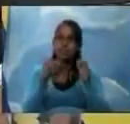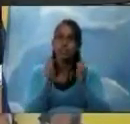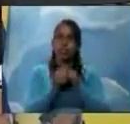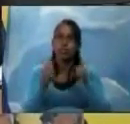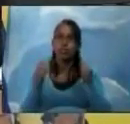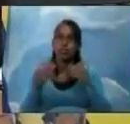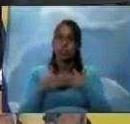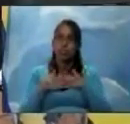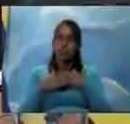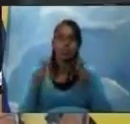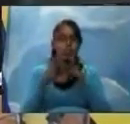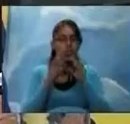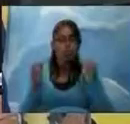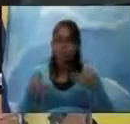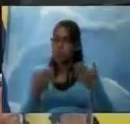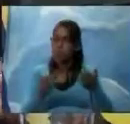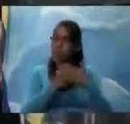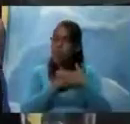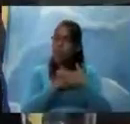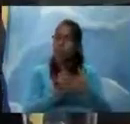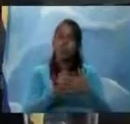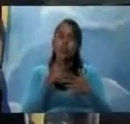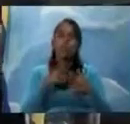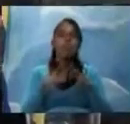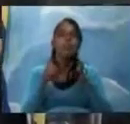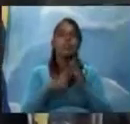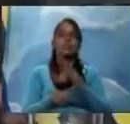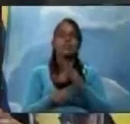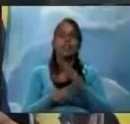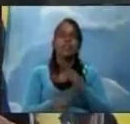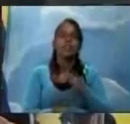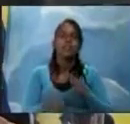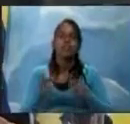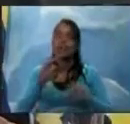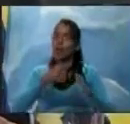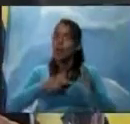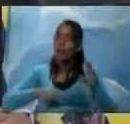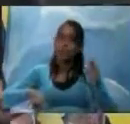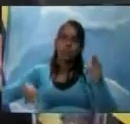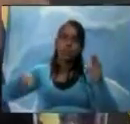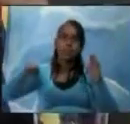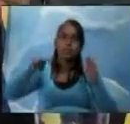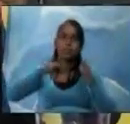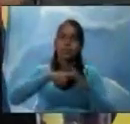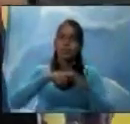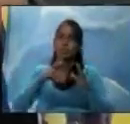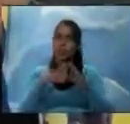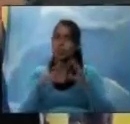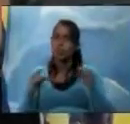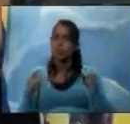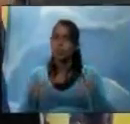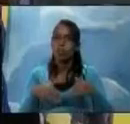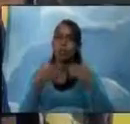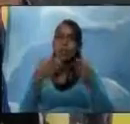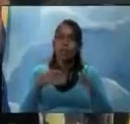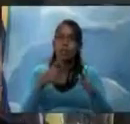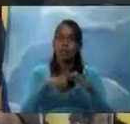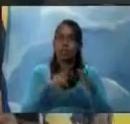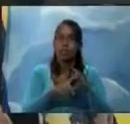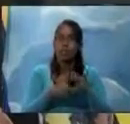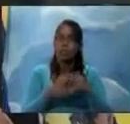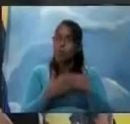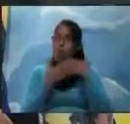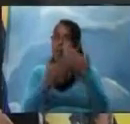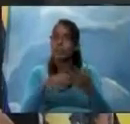todos vamos a dar cuenta. Todos vamos a dar cuenta. Absolutamente todos. Absolutamente todos. Vamos